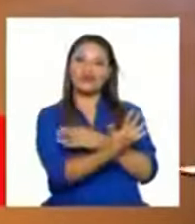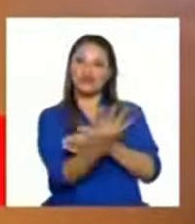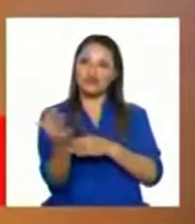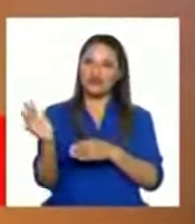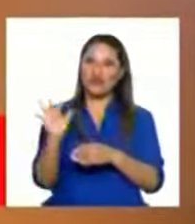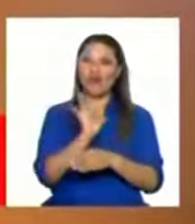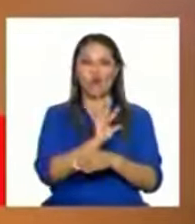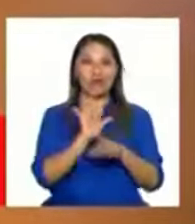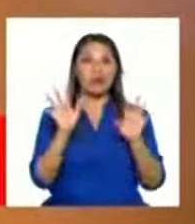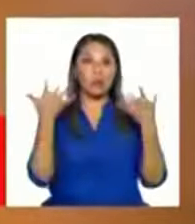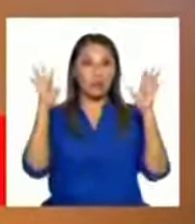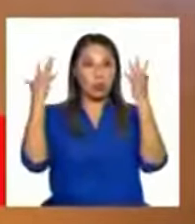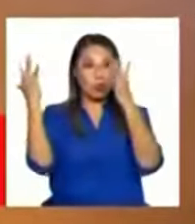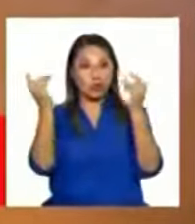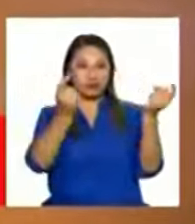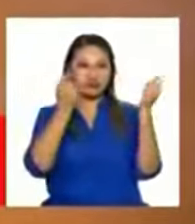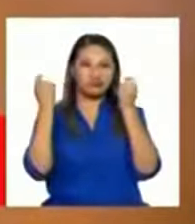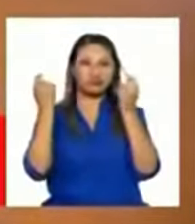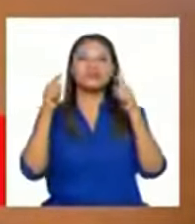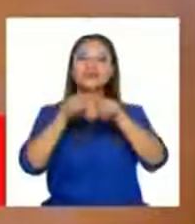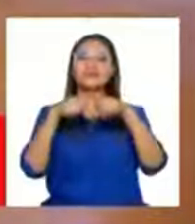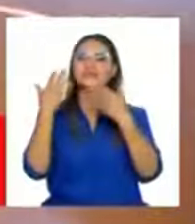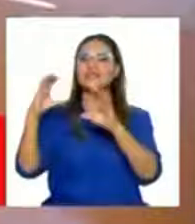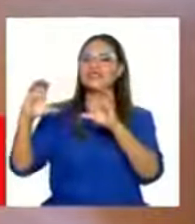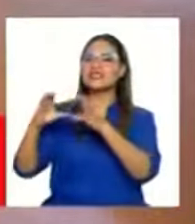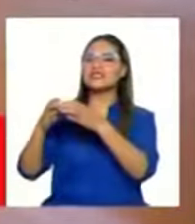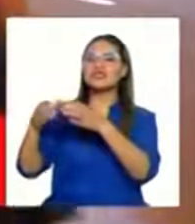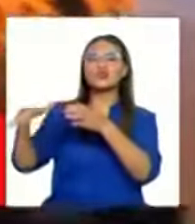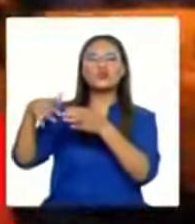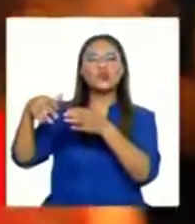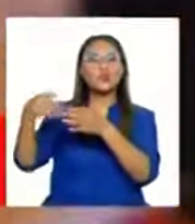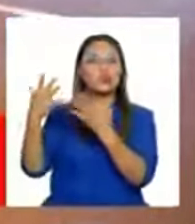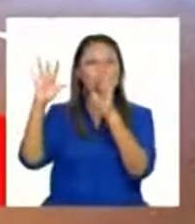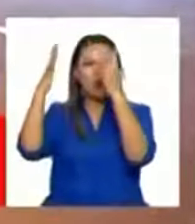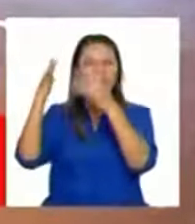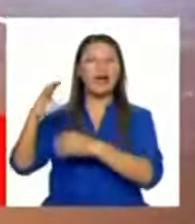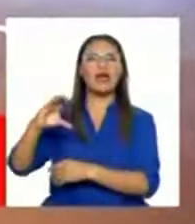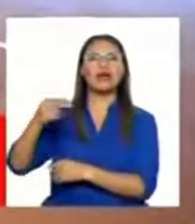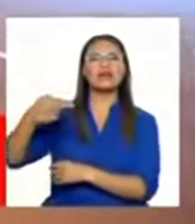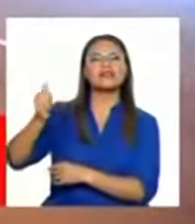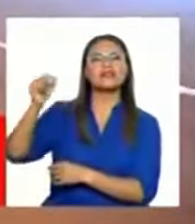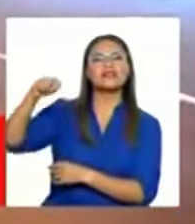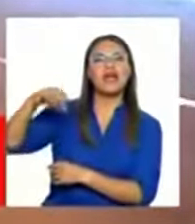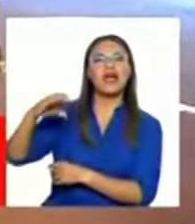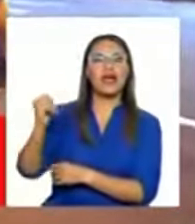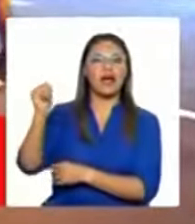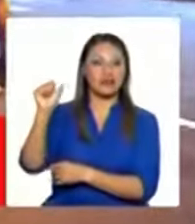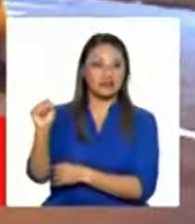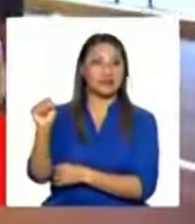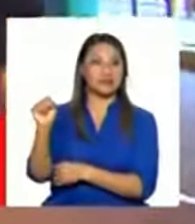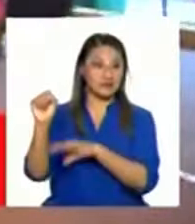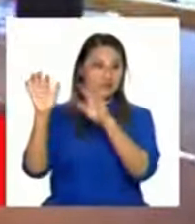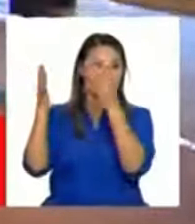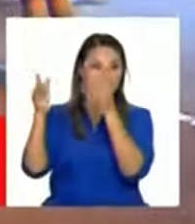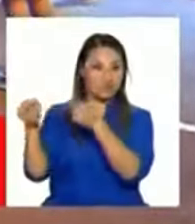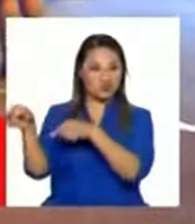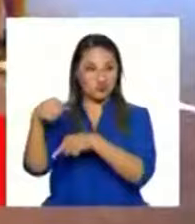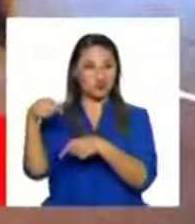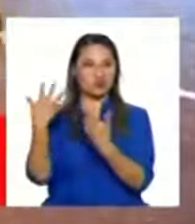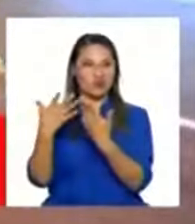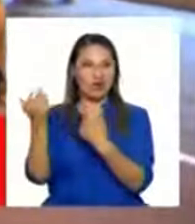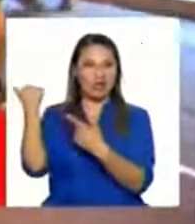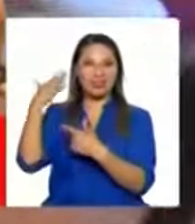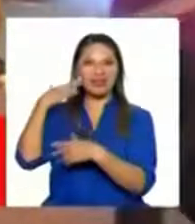parte de los hinchas del Deportivo Los Chancas. Un colorido musical, lo que mostraron los hinchas de Andahuaylas, les